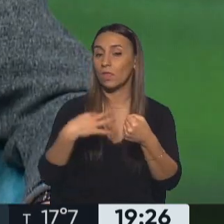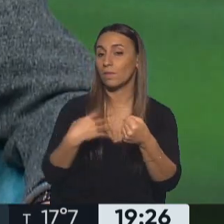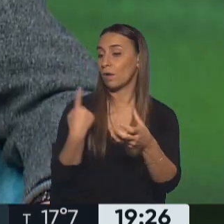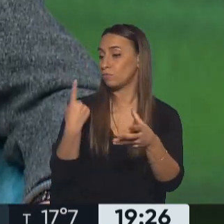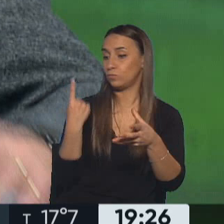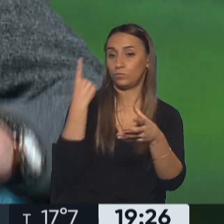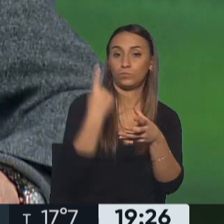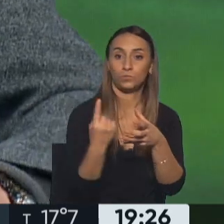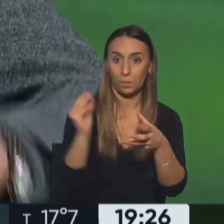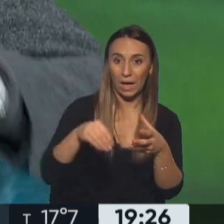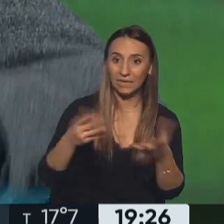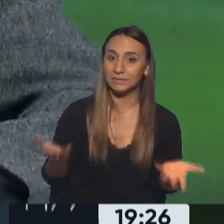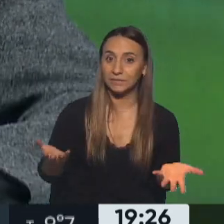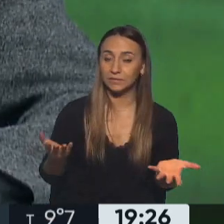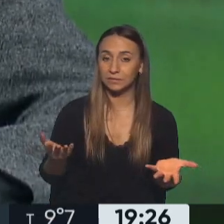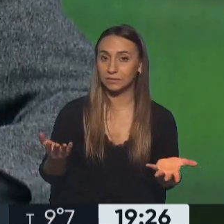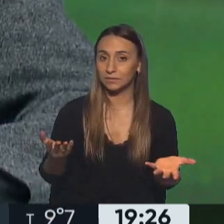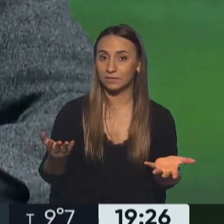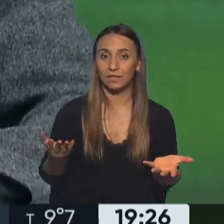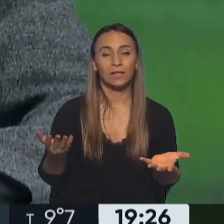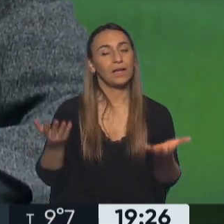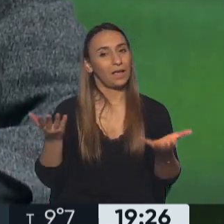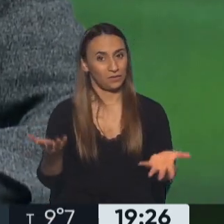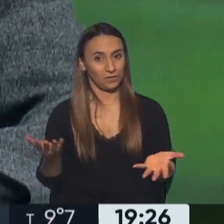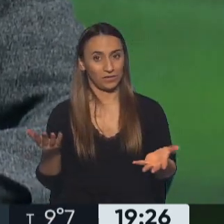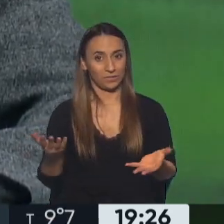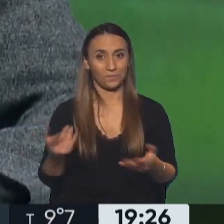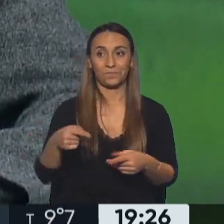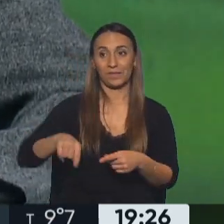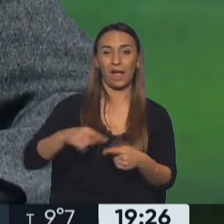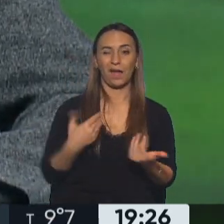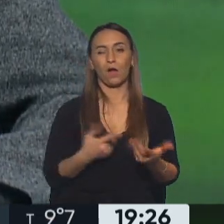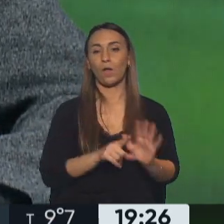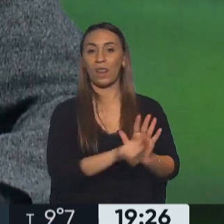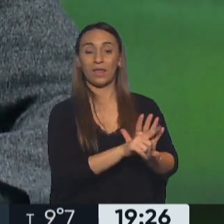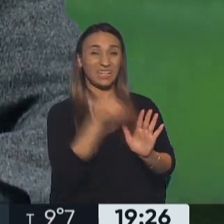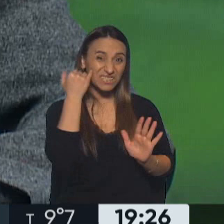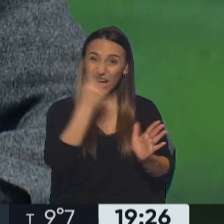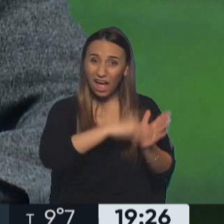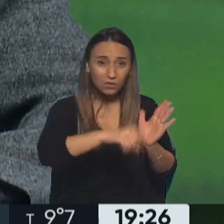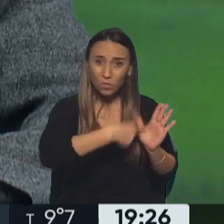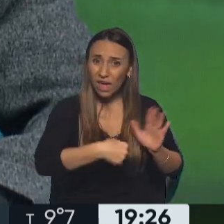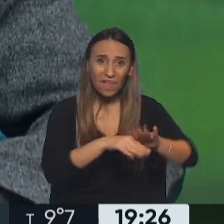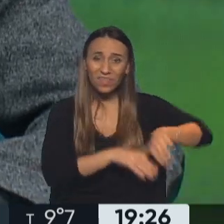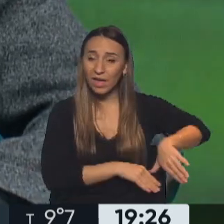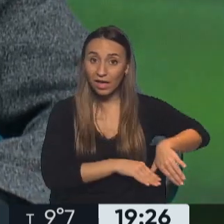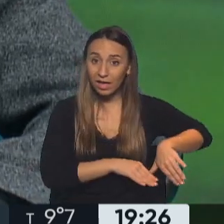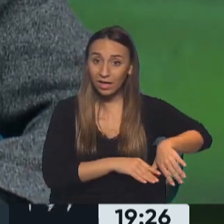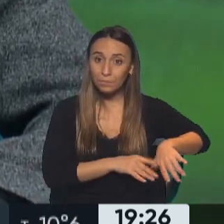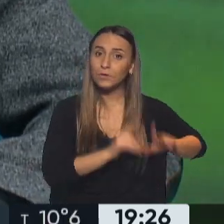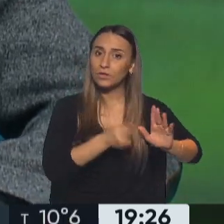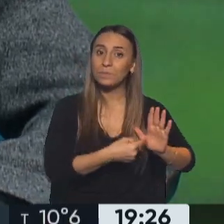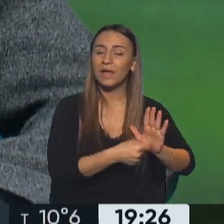o un miembro de la minoría entonces no solamente de pusieron en vigencia una ley que estaba derogada sino que lo que es reflejaba es